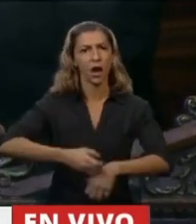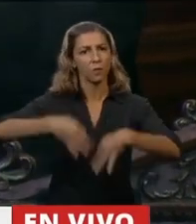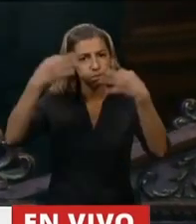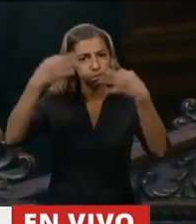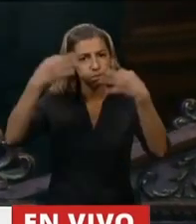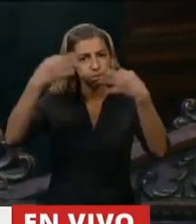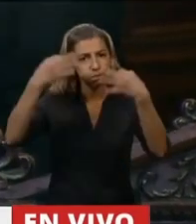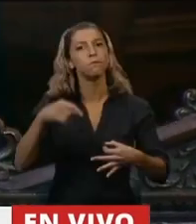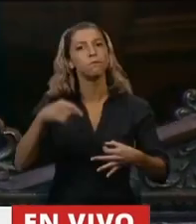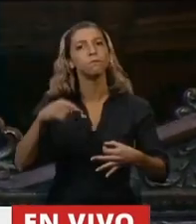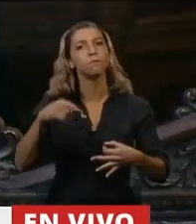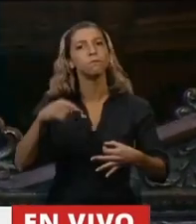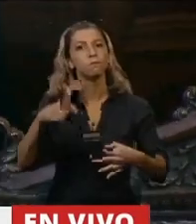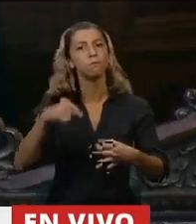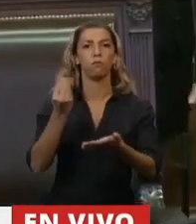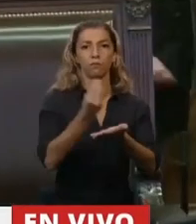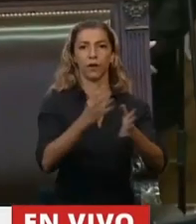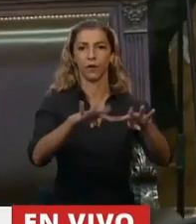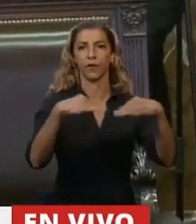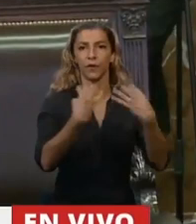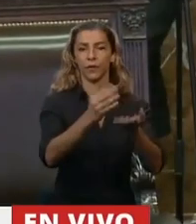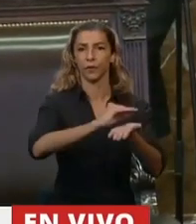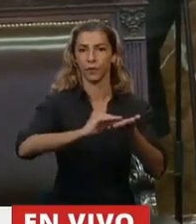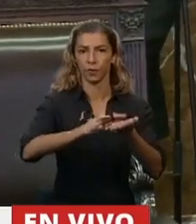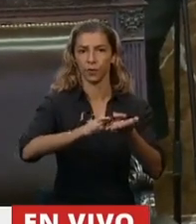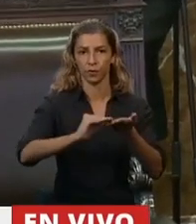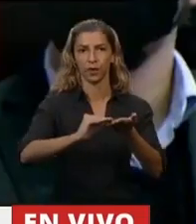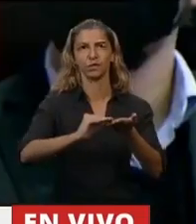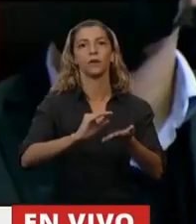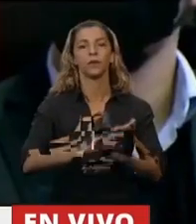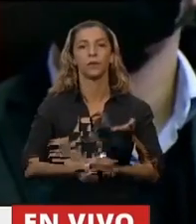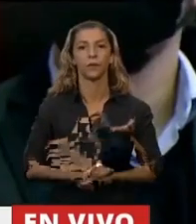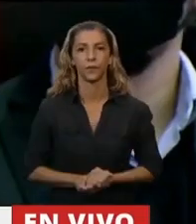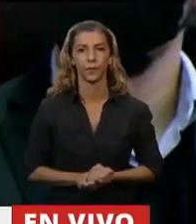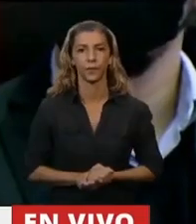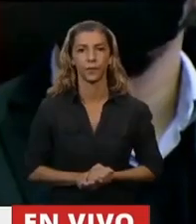Honorable Cámara de Diputados de la Nación que os ha sido confiado?